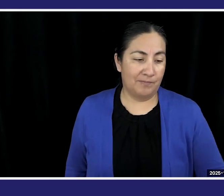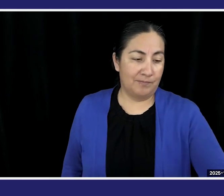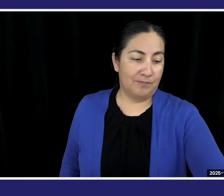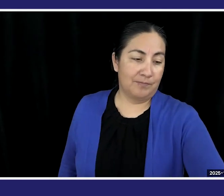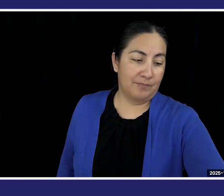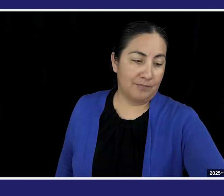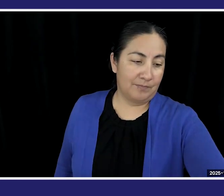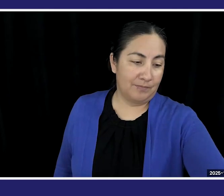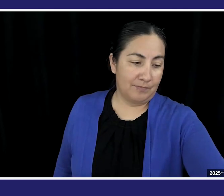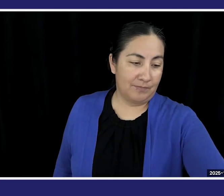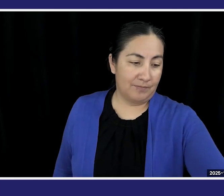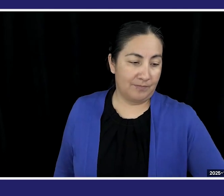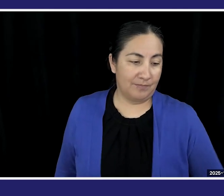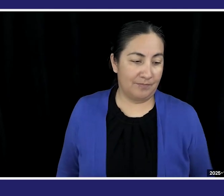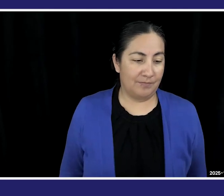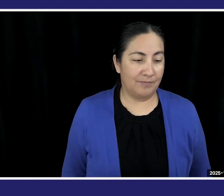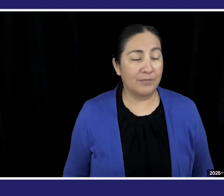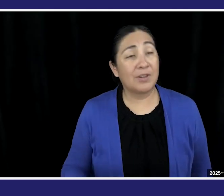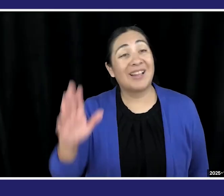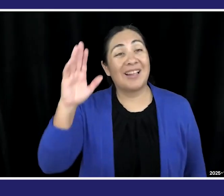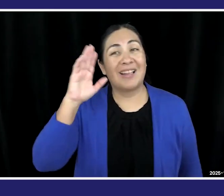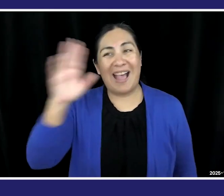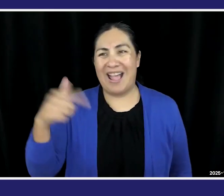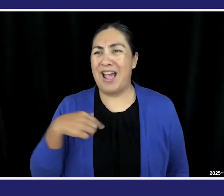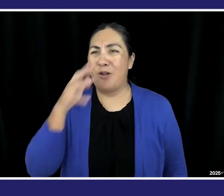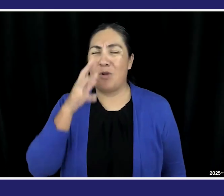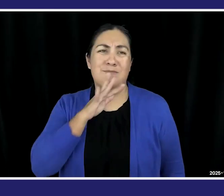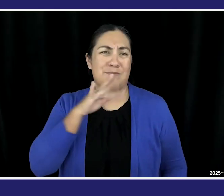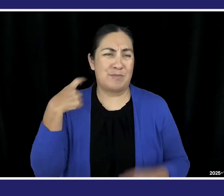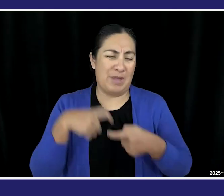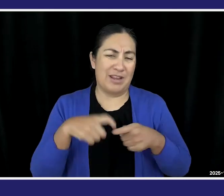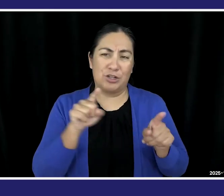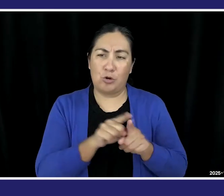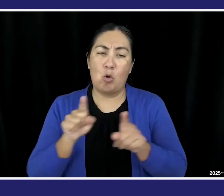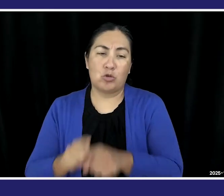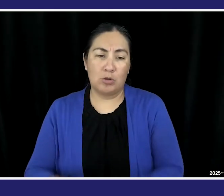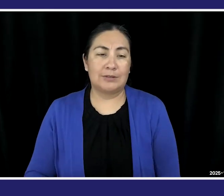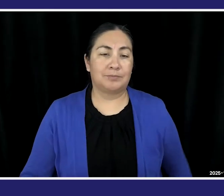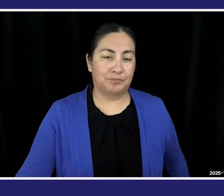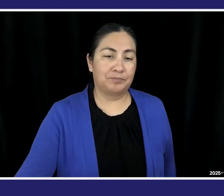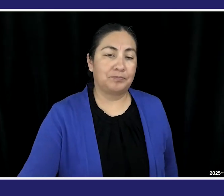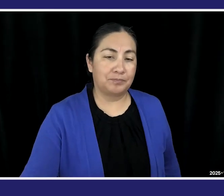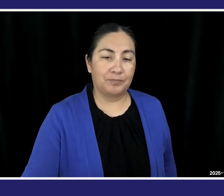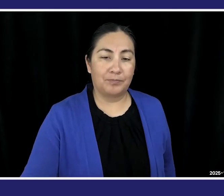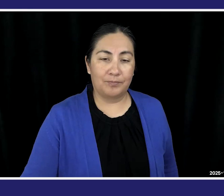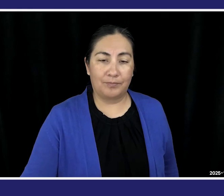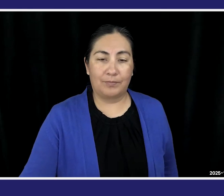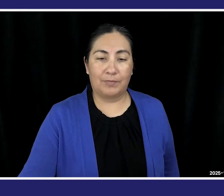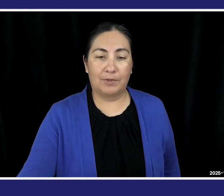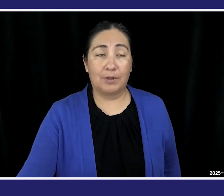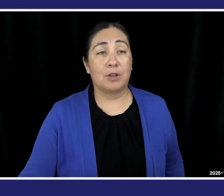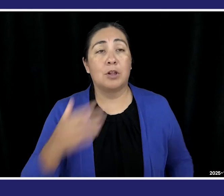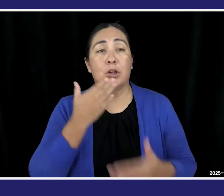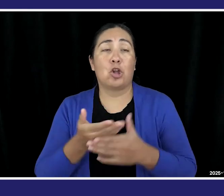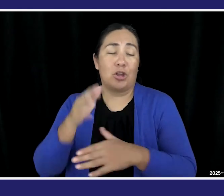Bueno, buenas tardes, miembros del Departamento de Salud Pública de California. Mi nombre es Noemí Tungui y vivo